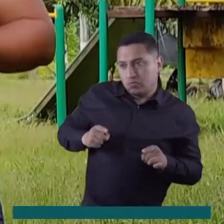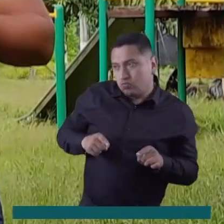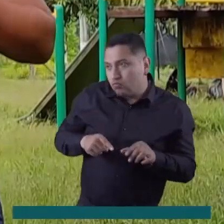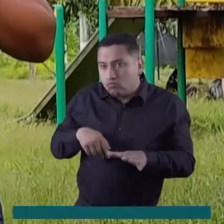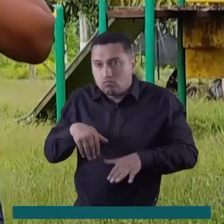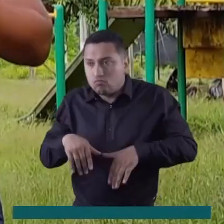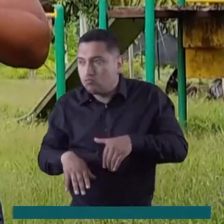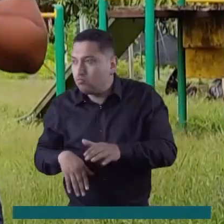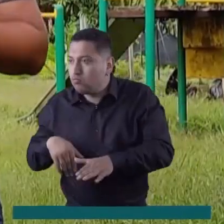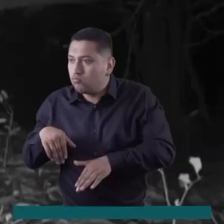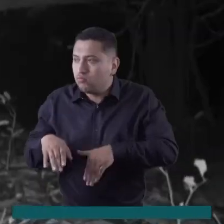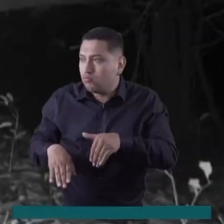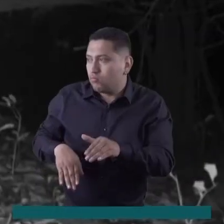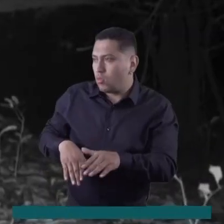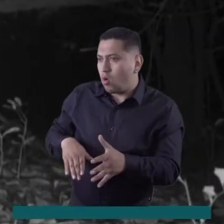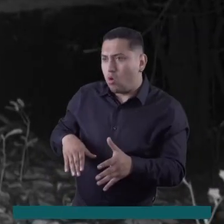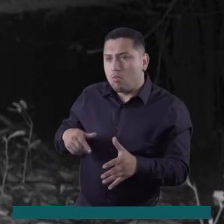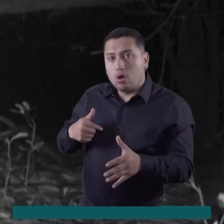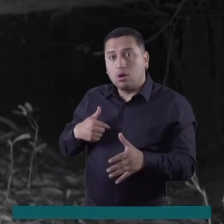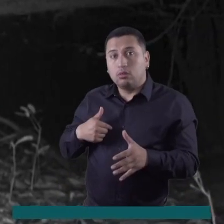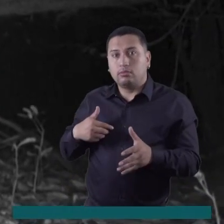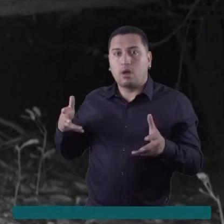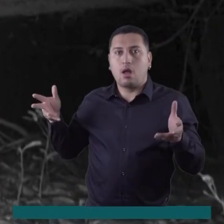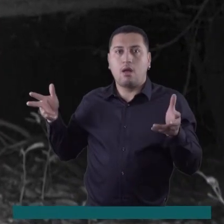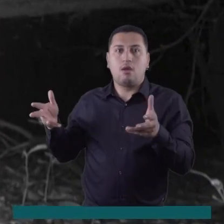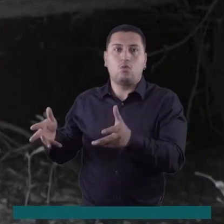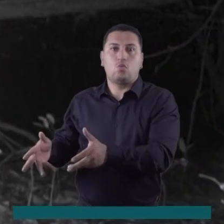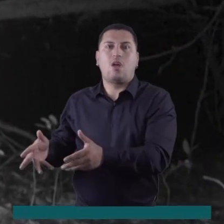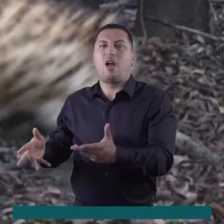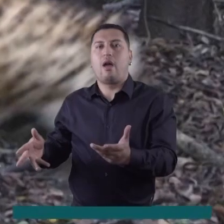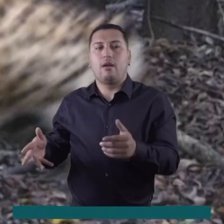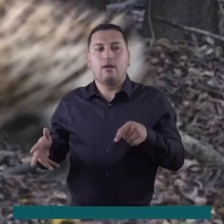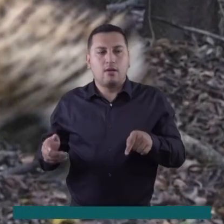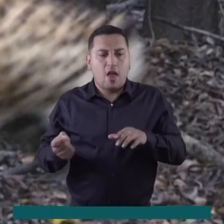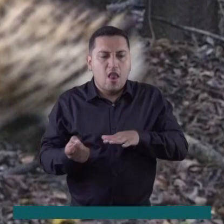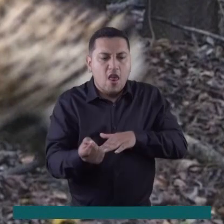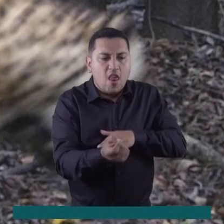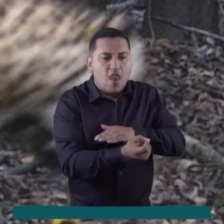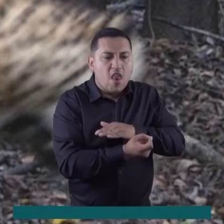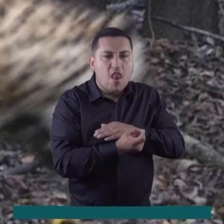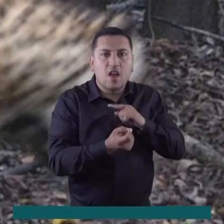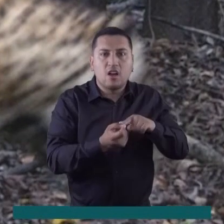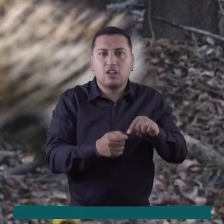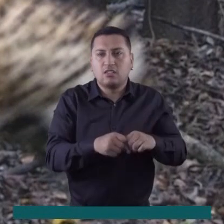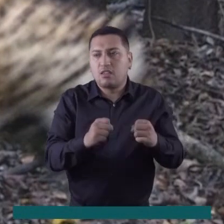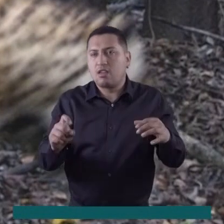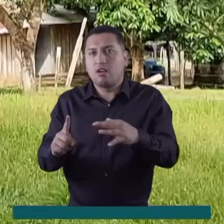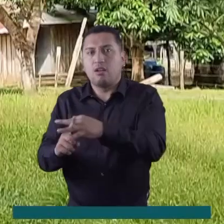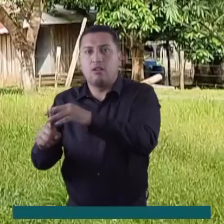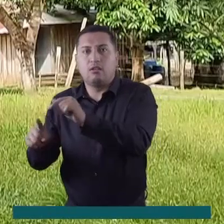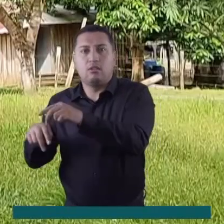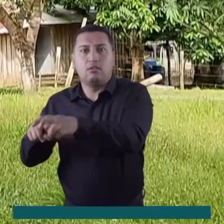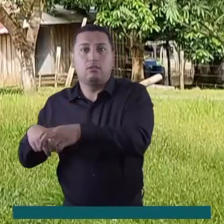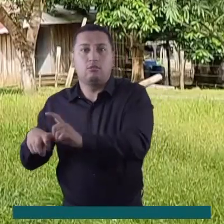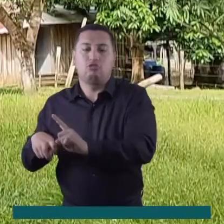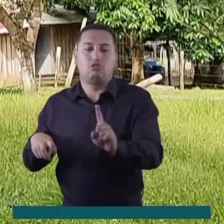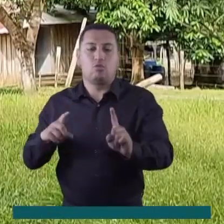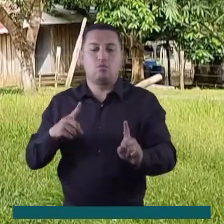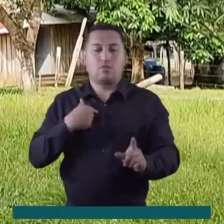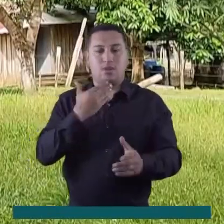dentro de nuestro ecosistema y ayuda a que no hayan placas de los mismos animales por las